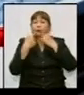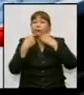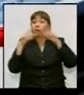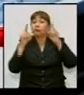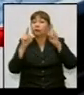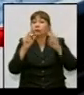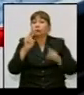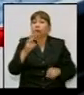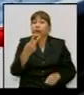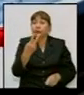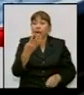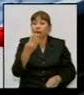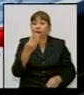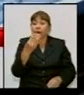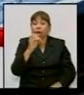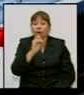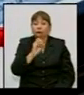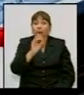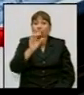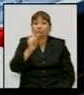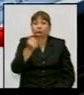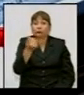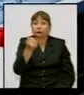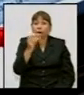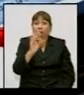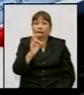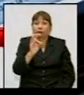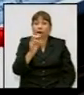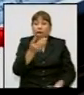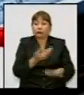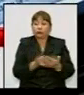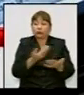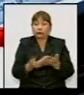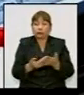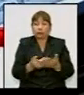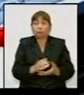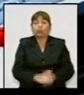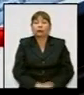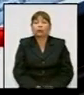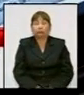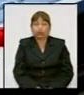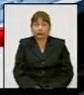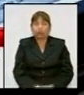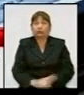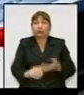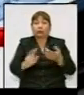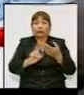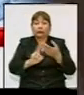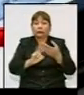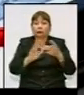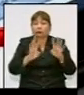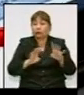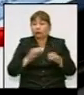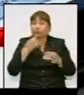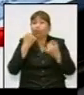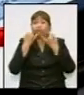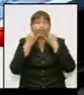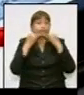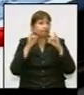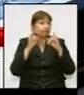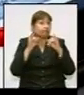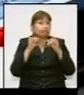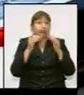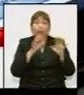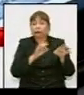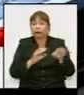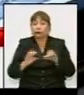en el 2014, con la 017, donde da facultades por ley a la Dirección de Telemática, Servicio Informática y